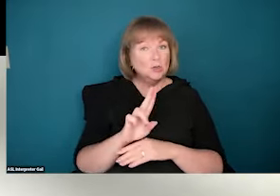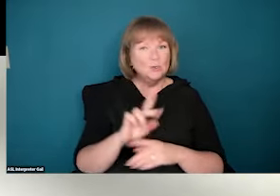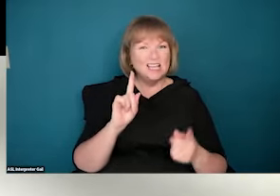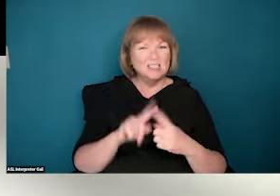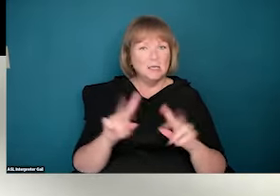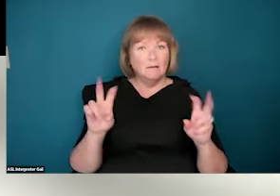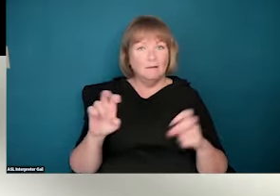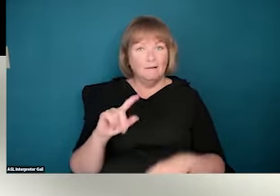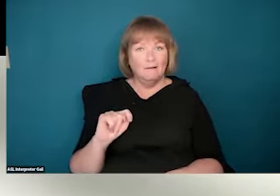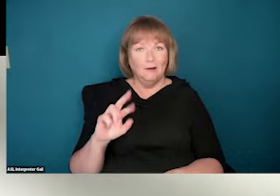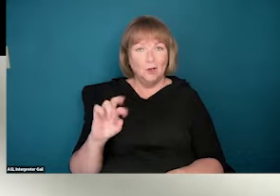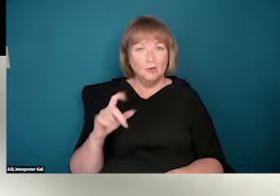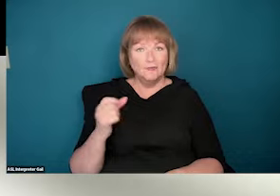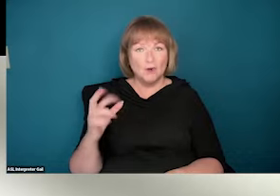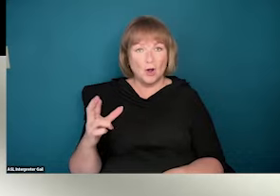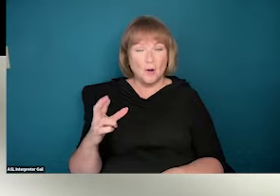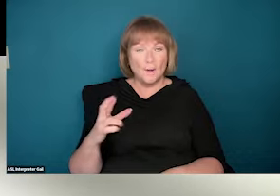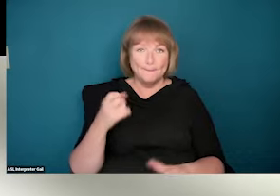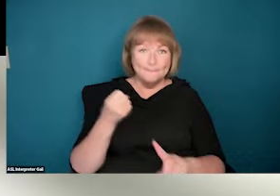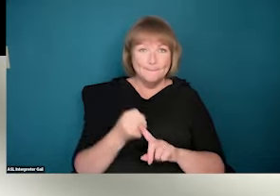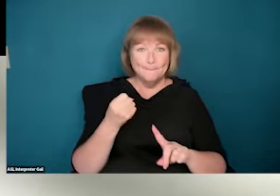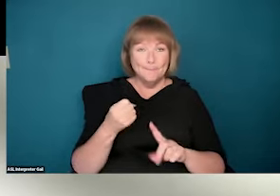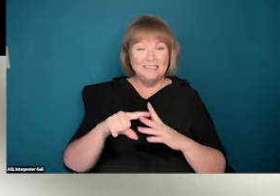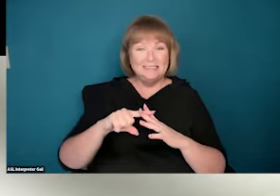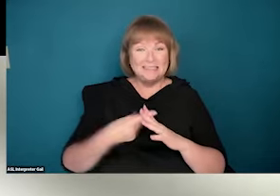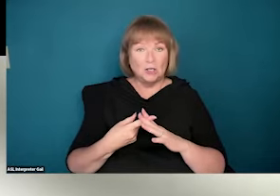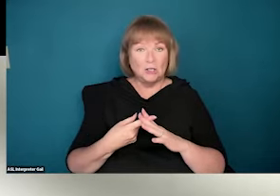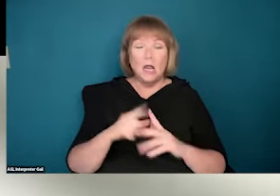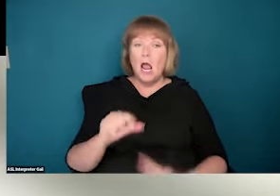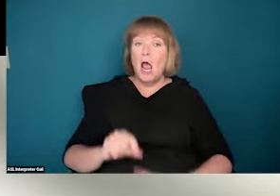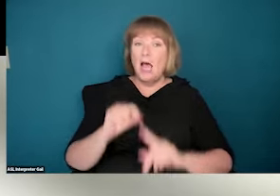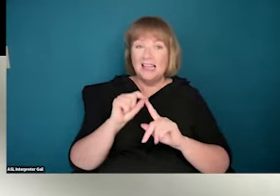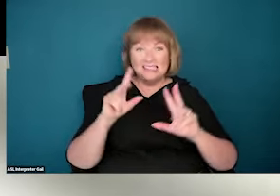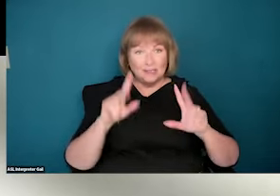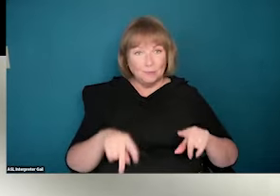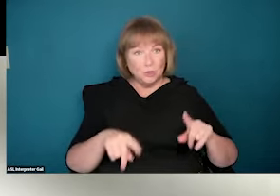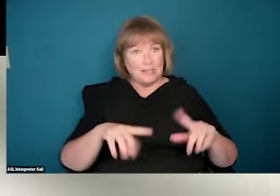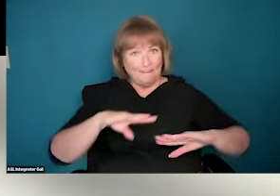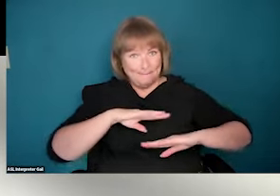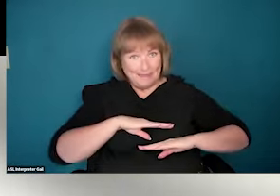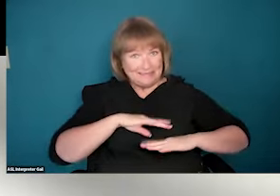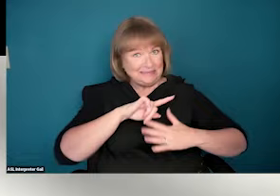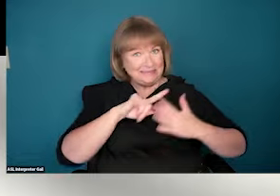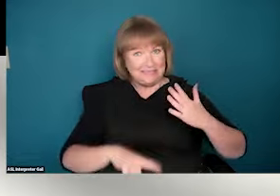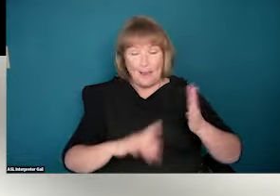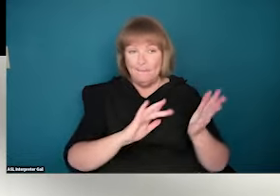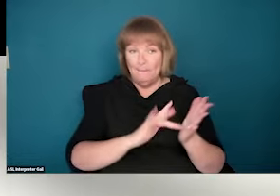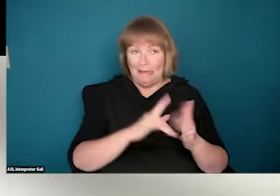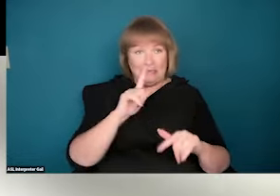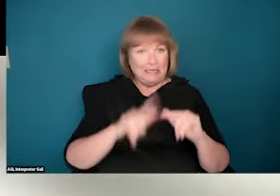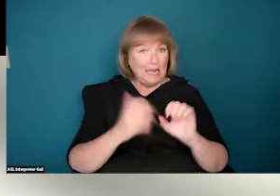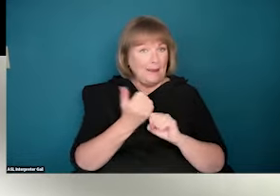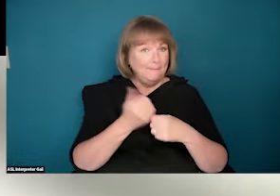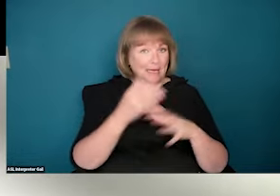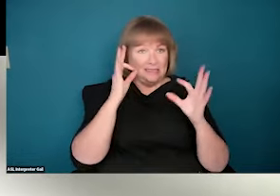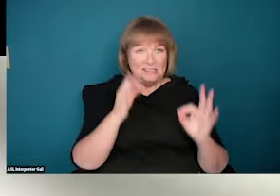de abogado de salud no es activado a menos de que haya un gatillo que haga que